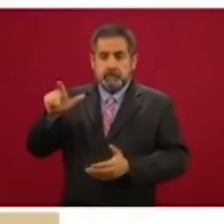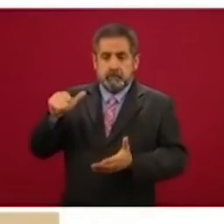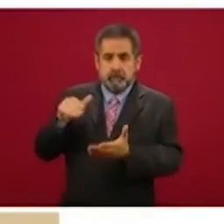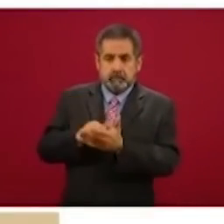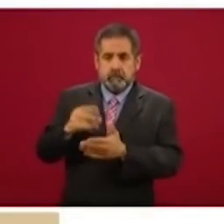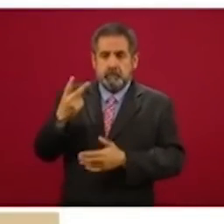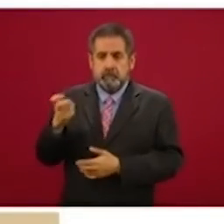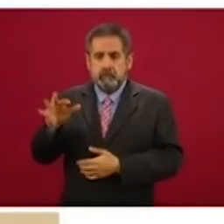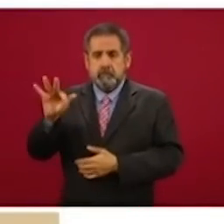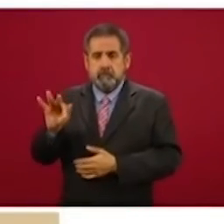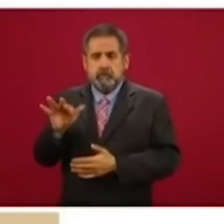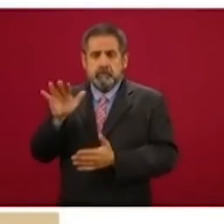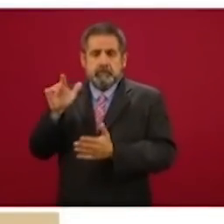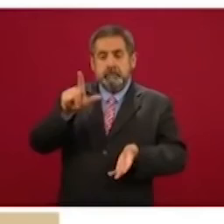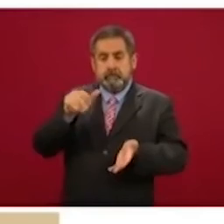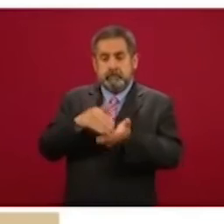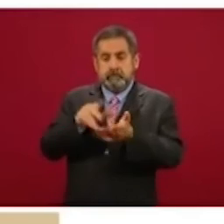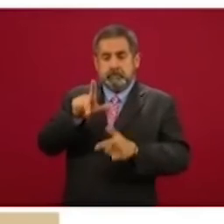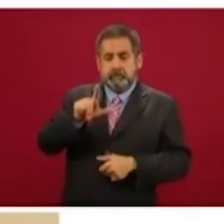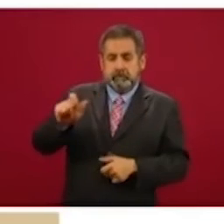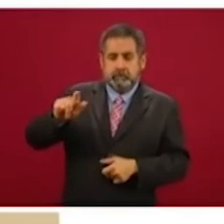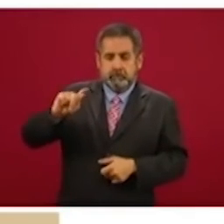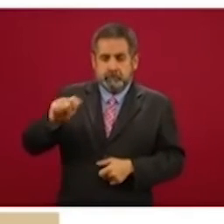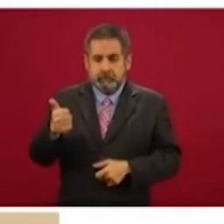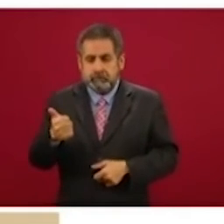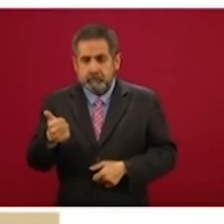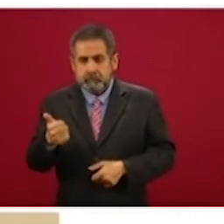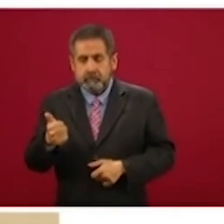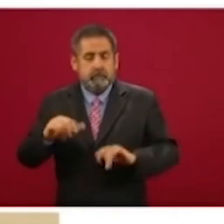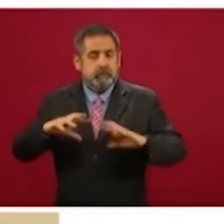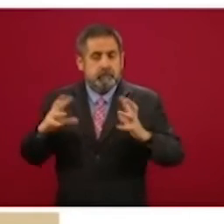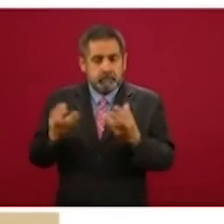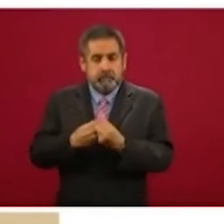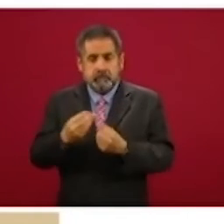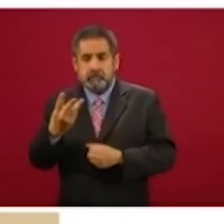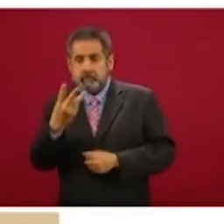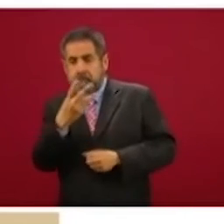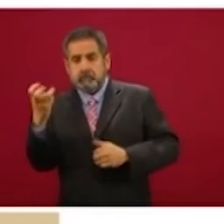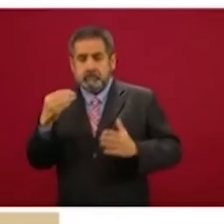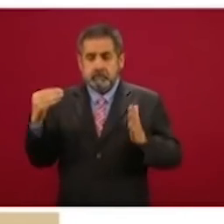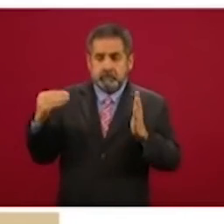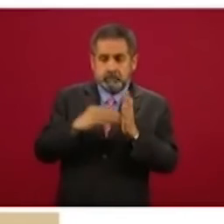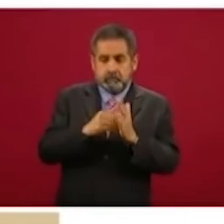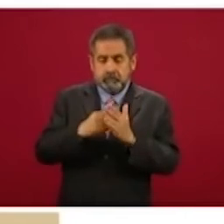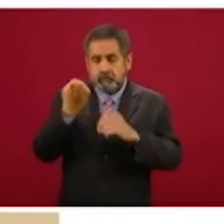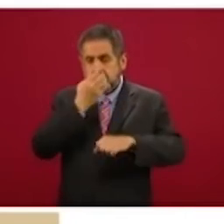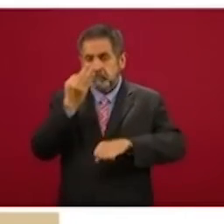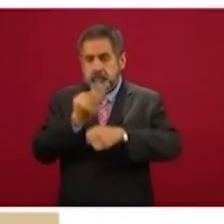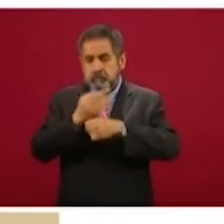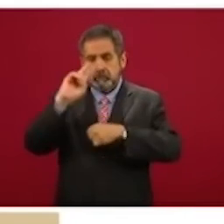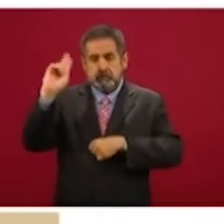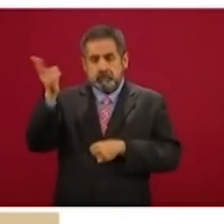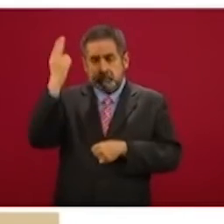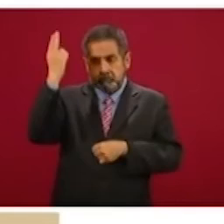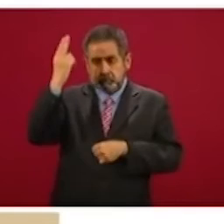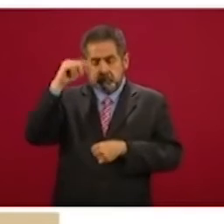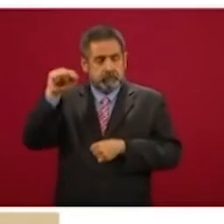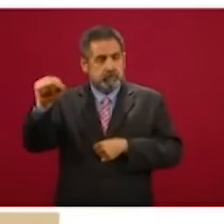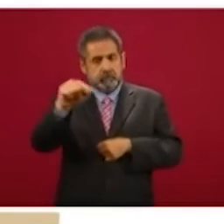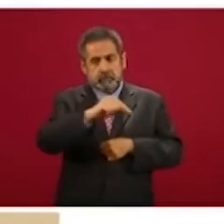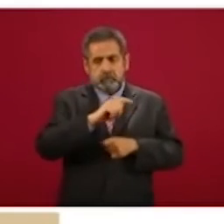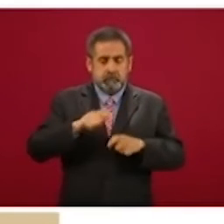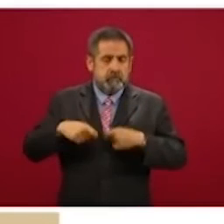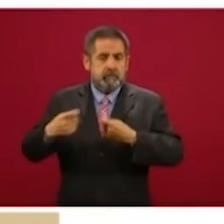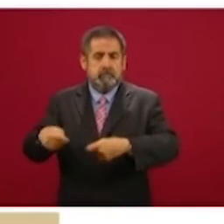247 millones son 300 mil estudiantes de nivel superior que reciben